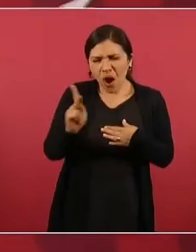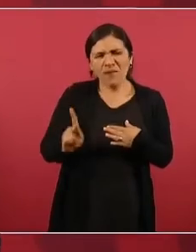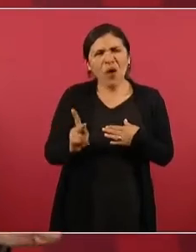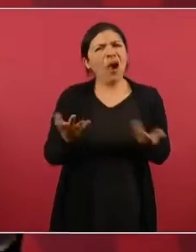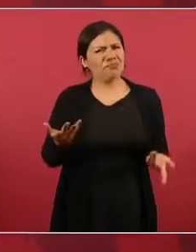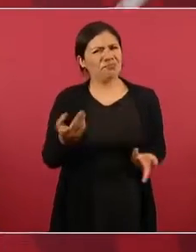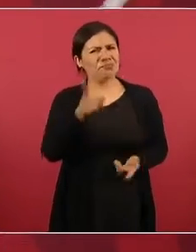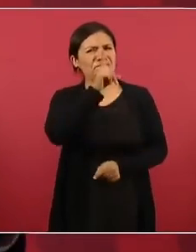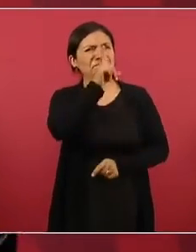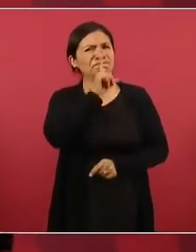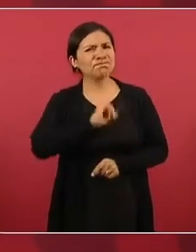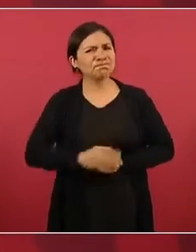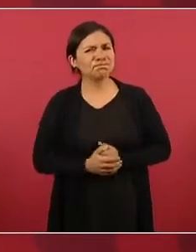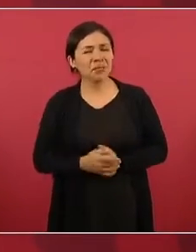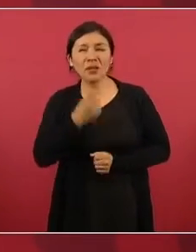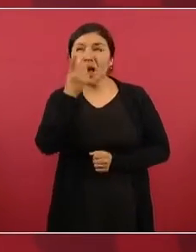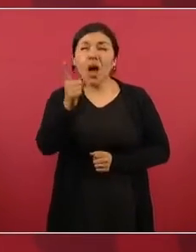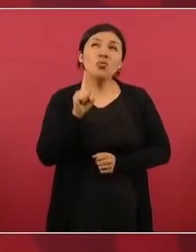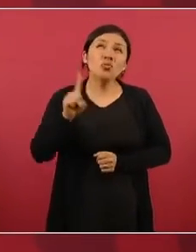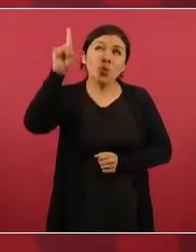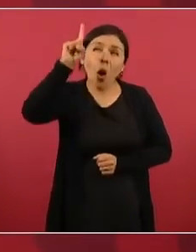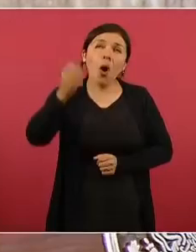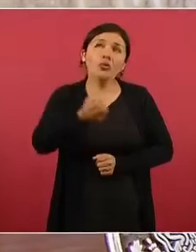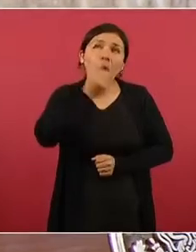¿Qué? No, Jesús Cristo